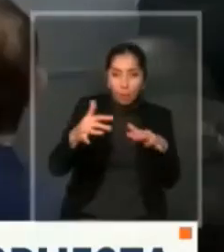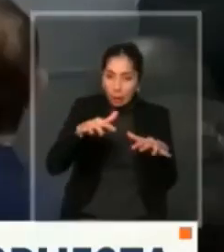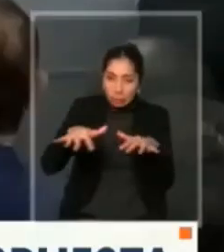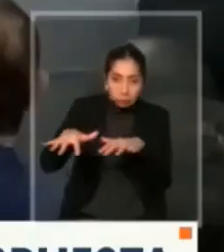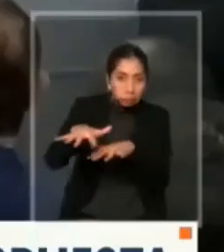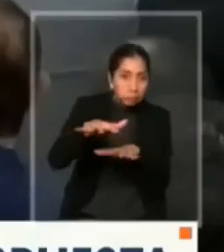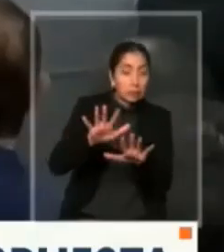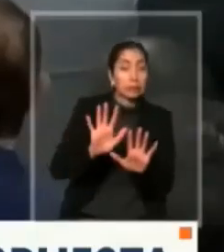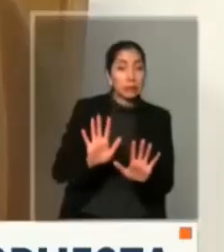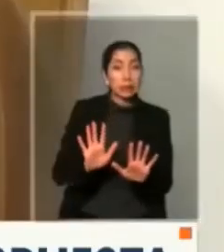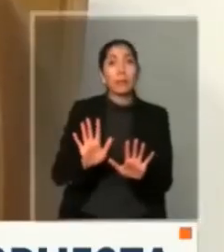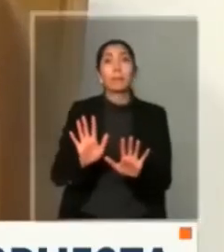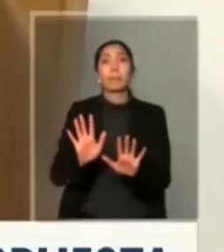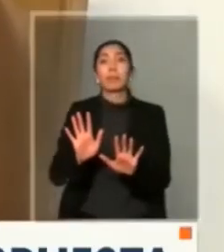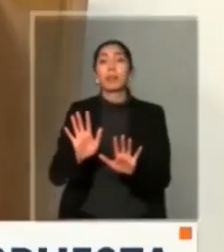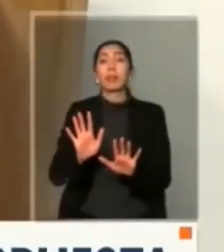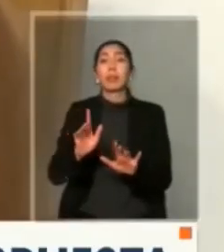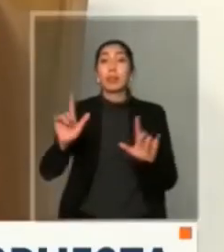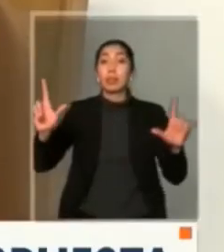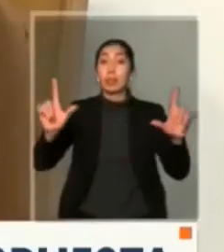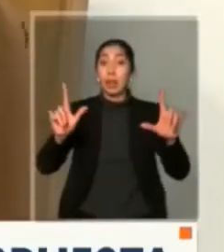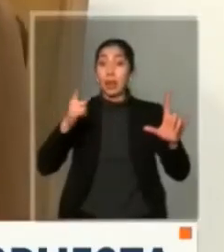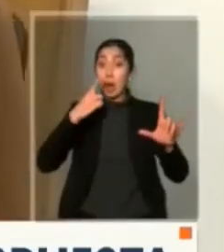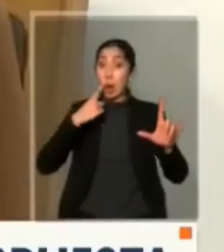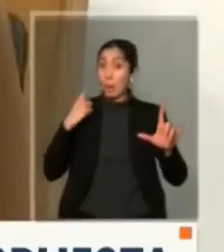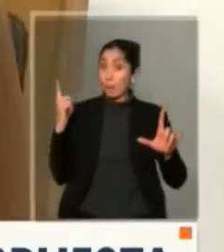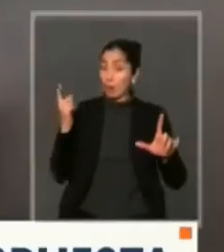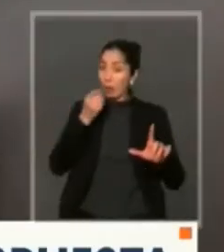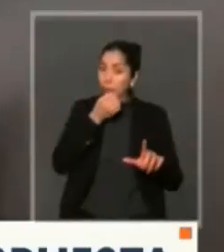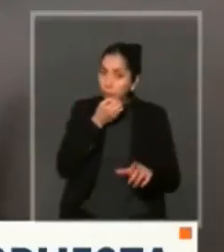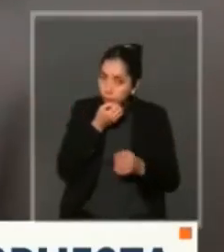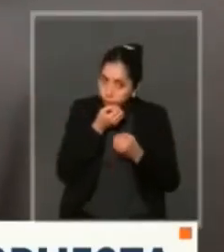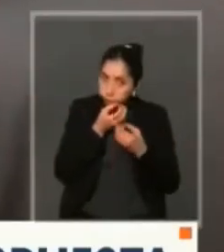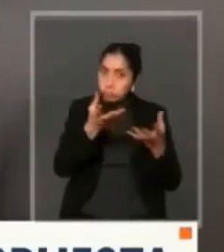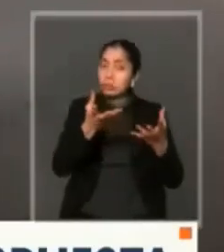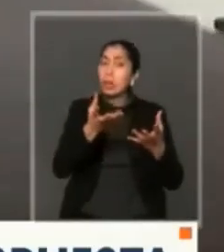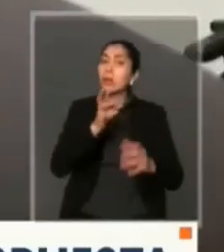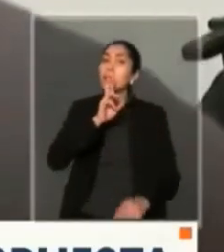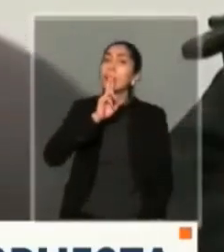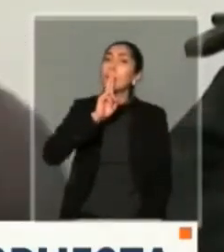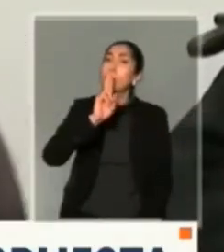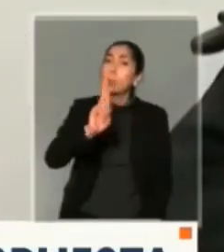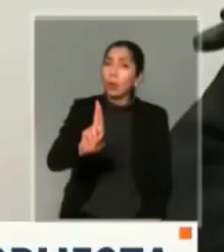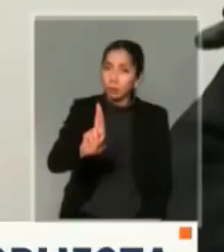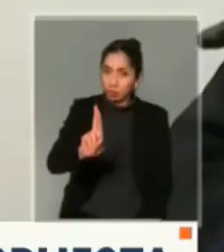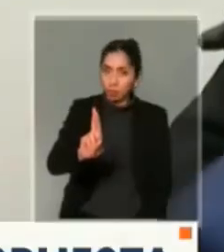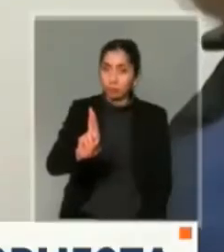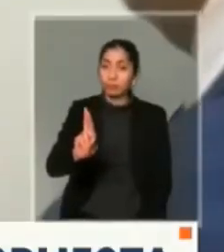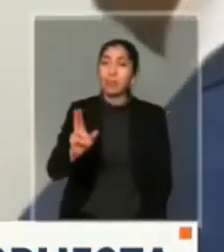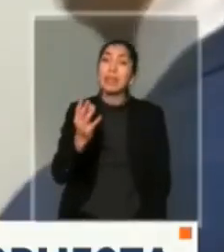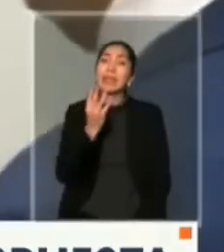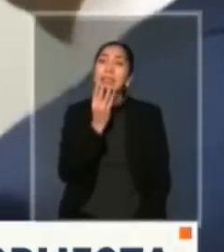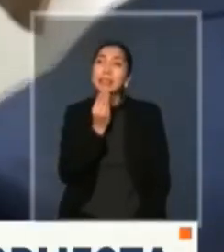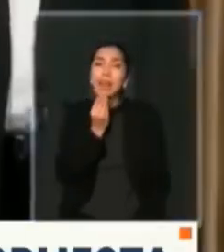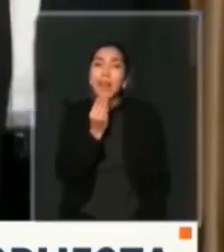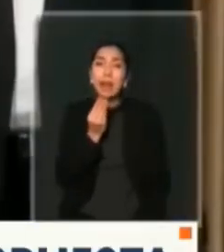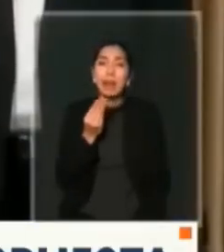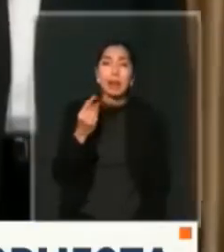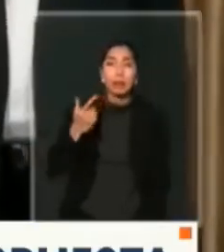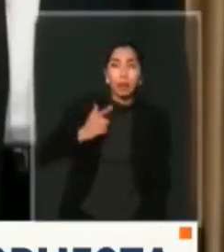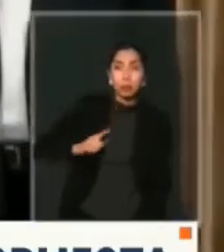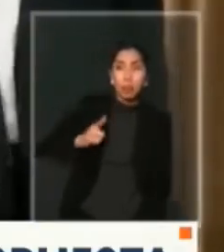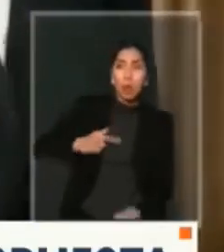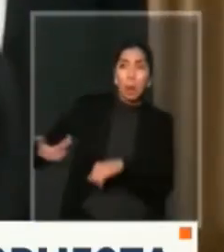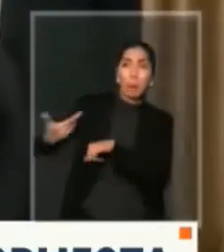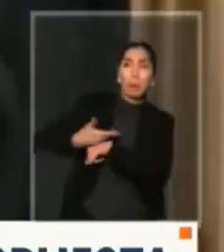Pahlavi hasta el régimen actual, bajo el rótulo de república teocrática, en las intenciones de